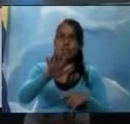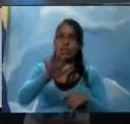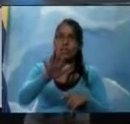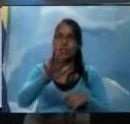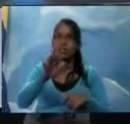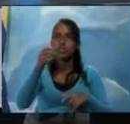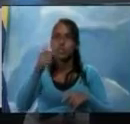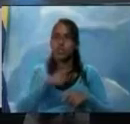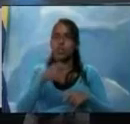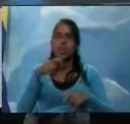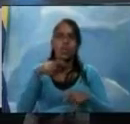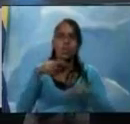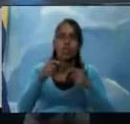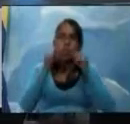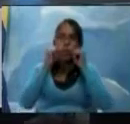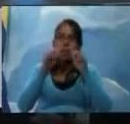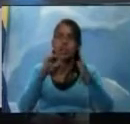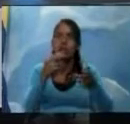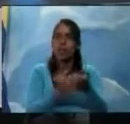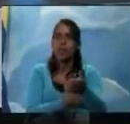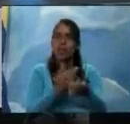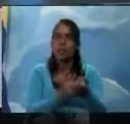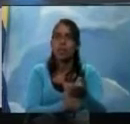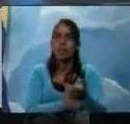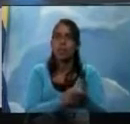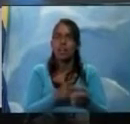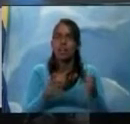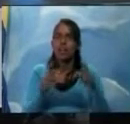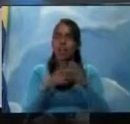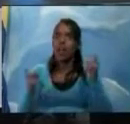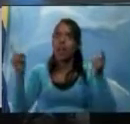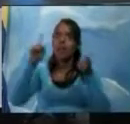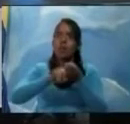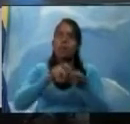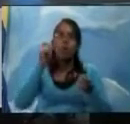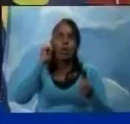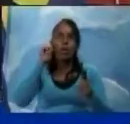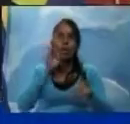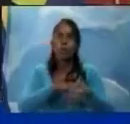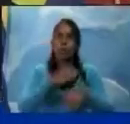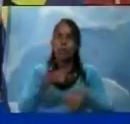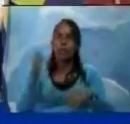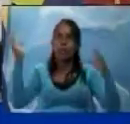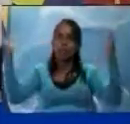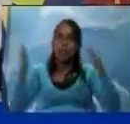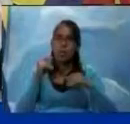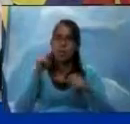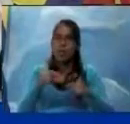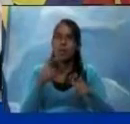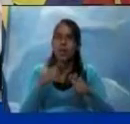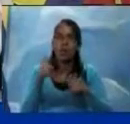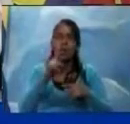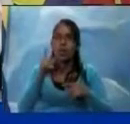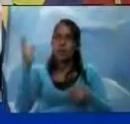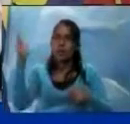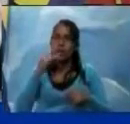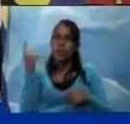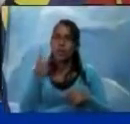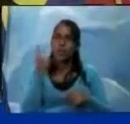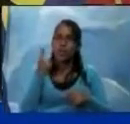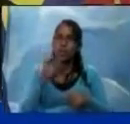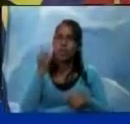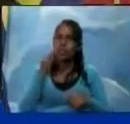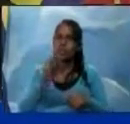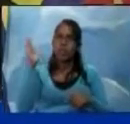otros cinco. Mire, yo bendigo al hermano Tello y a la Juanita, porque ellos vienen al matutino, pero no vienen solos.